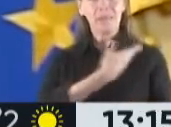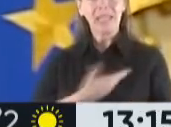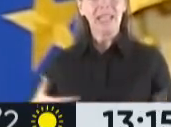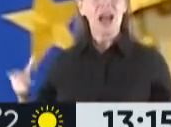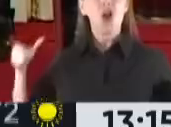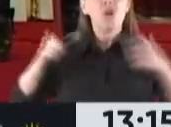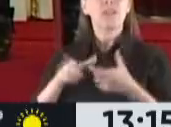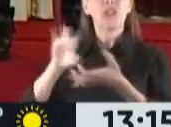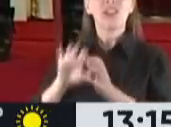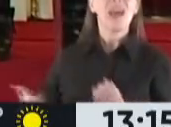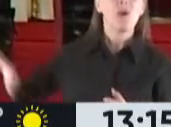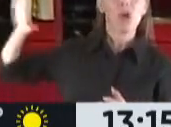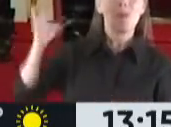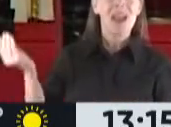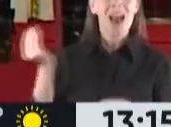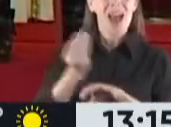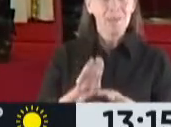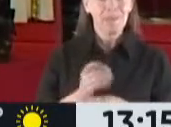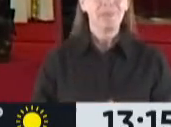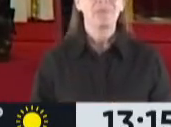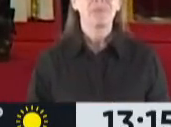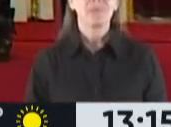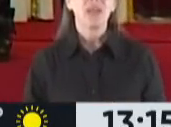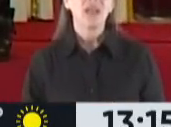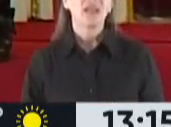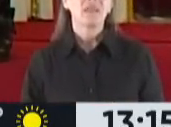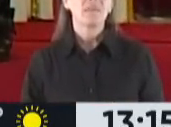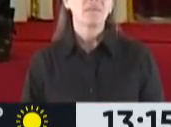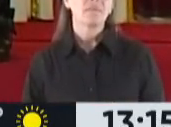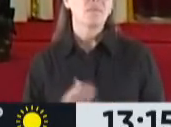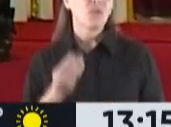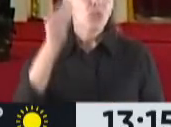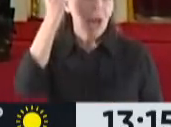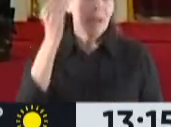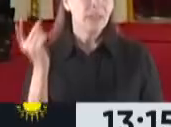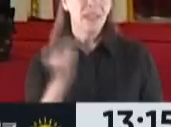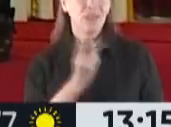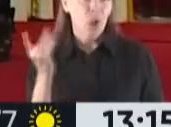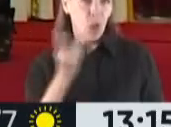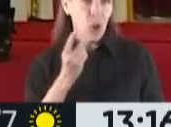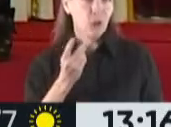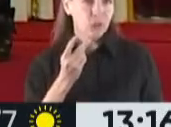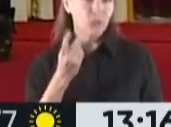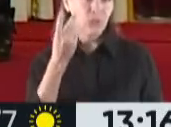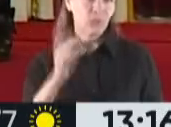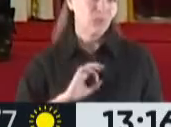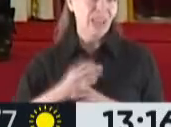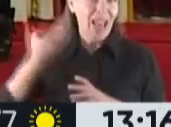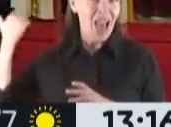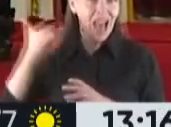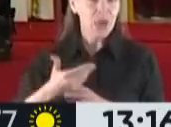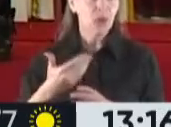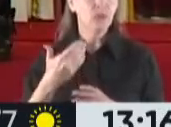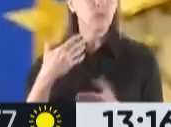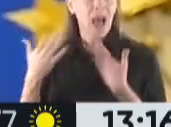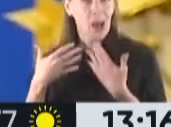Comisión Europea. Hemos tenido la oportunidad de hablar muchas veces ya en estos años, pero